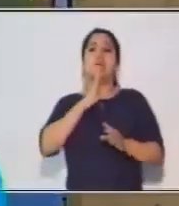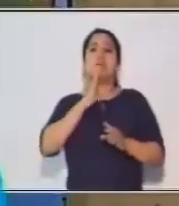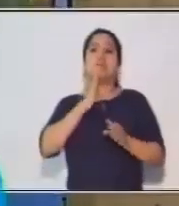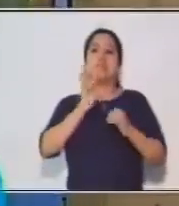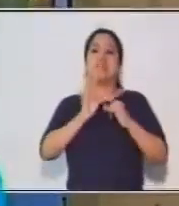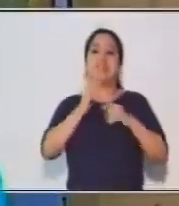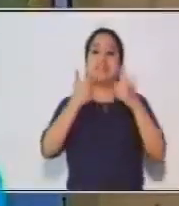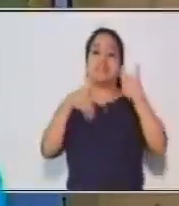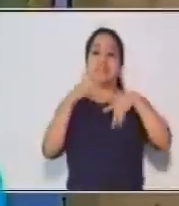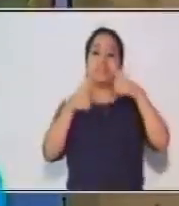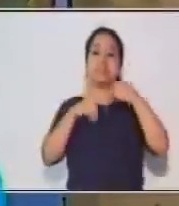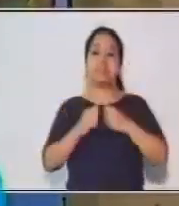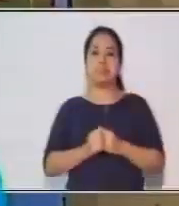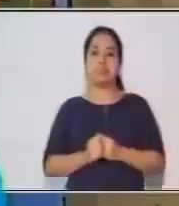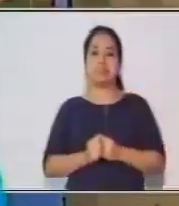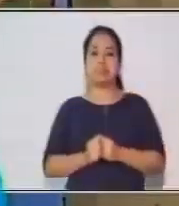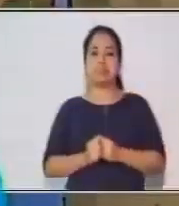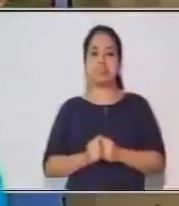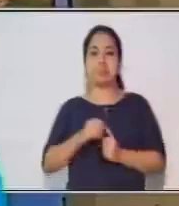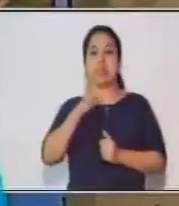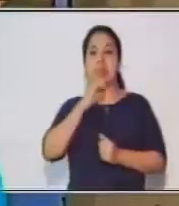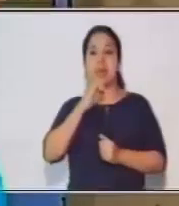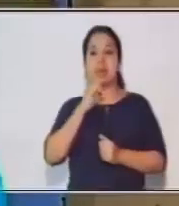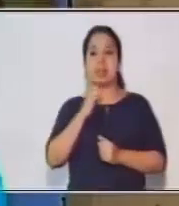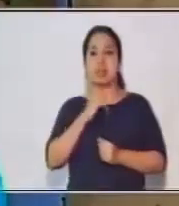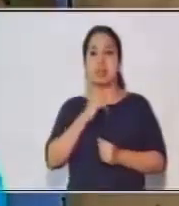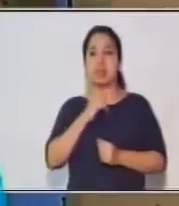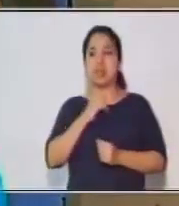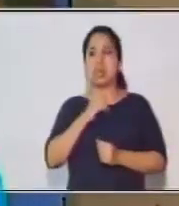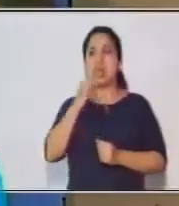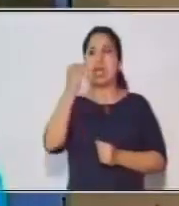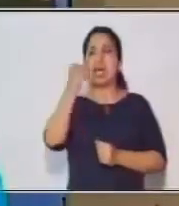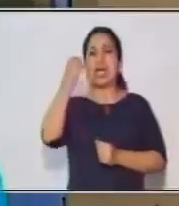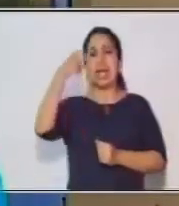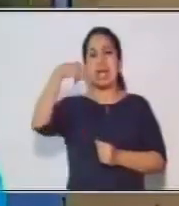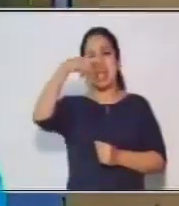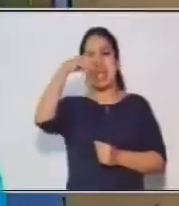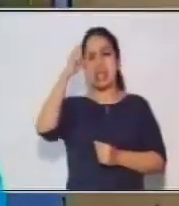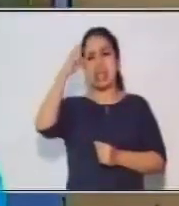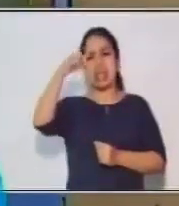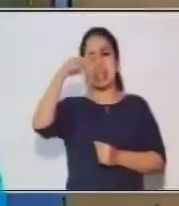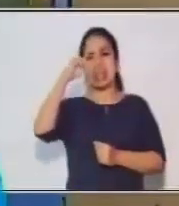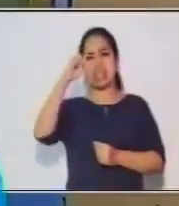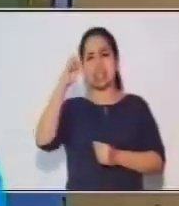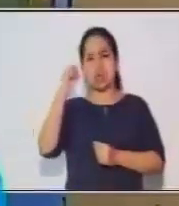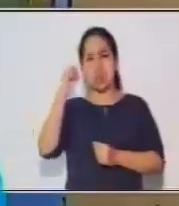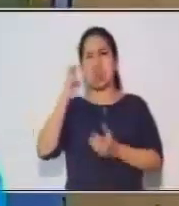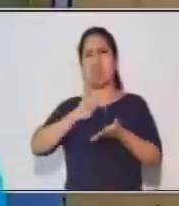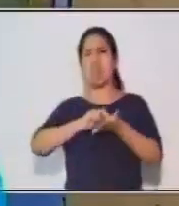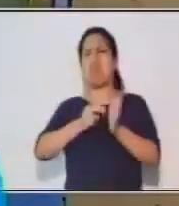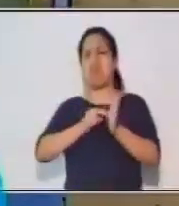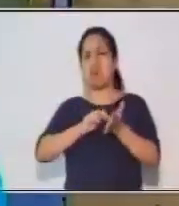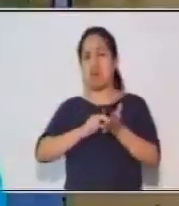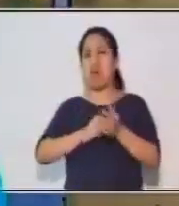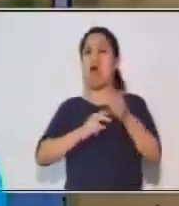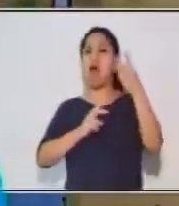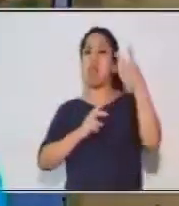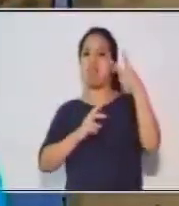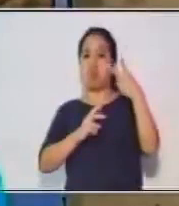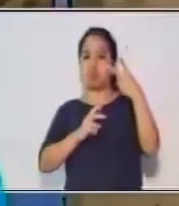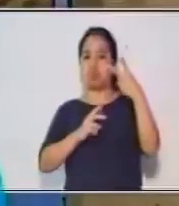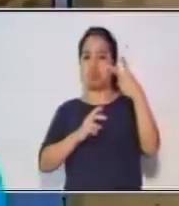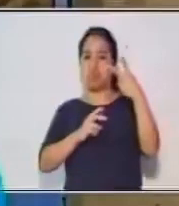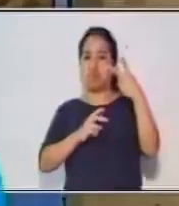lenguaje es la intención. Y en este caso existen dos intenciones en el lenguaje.